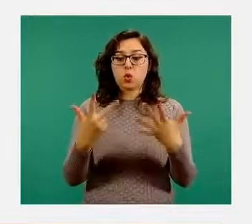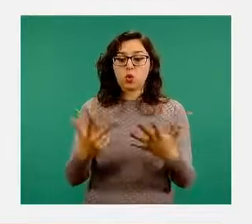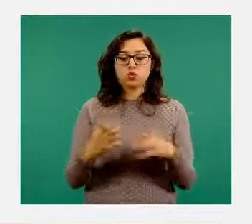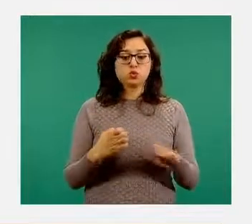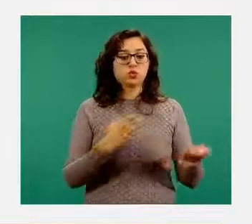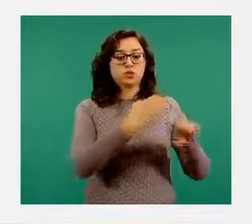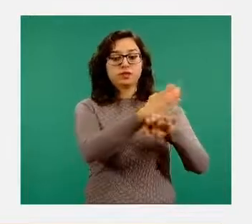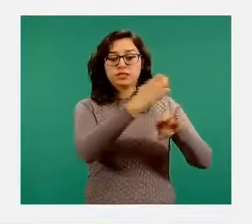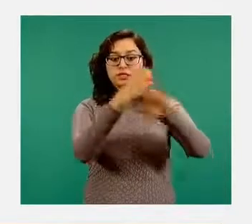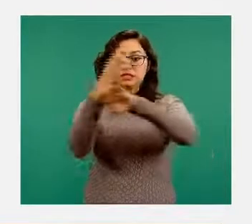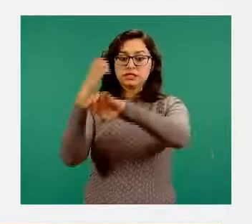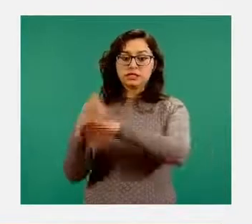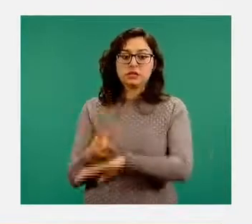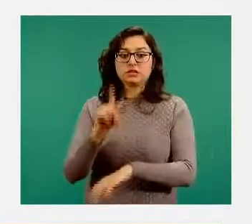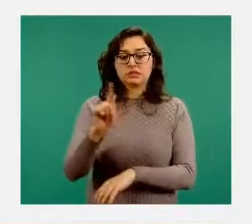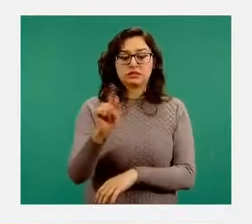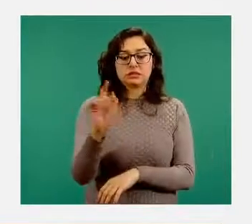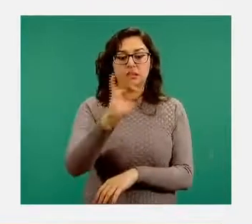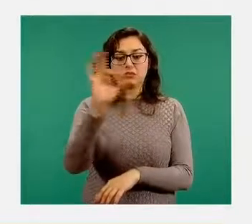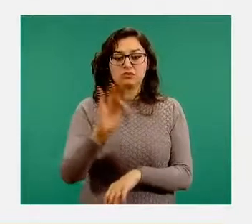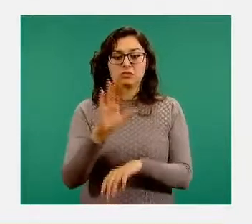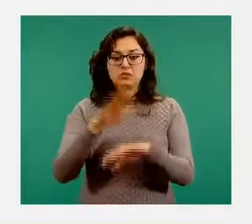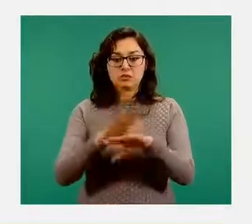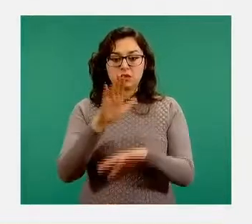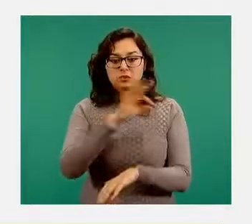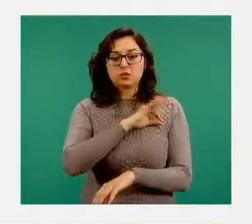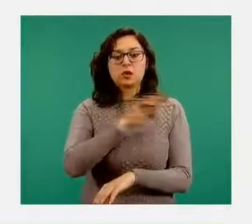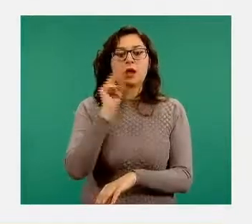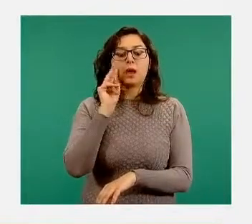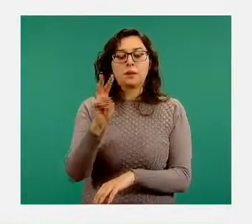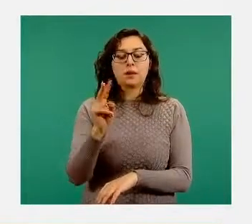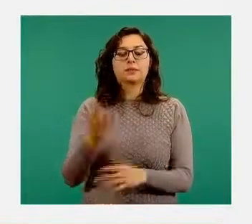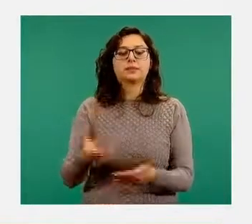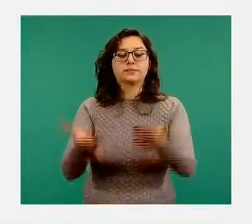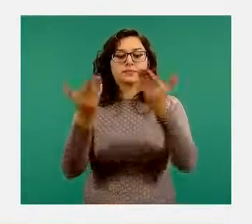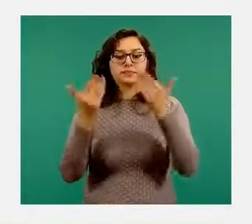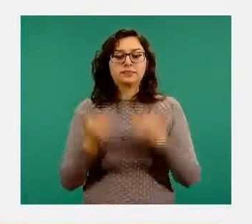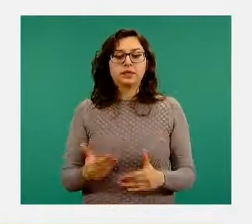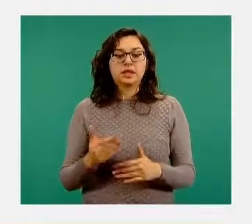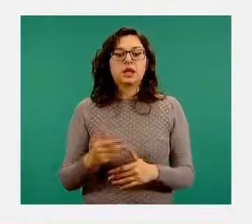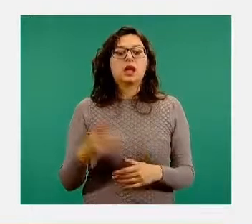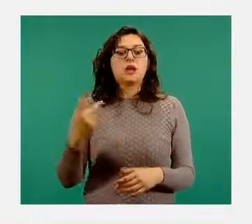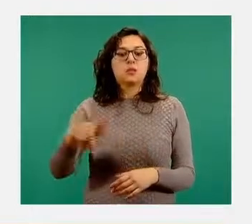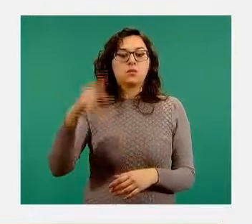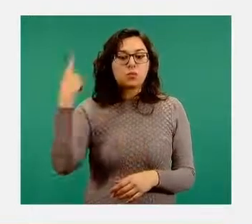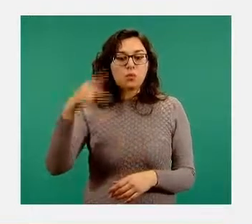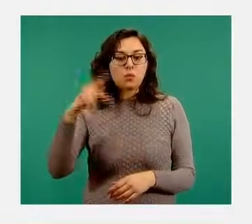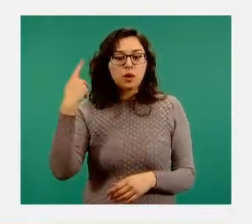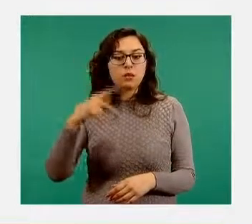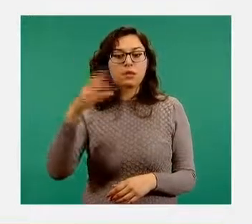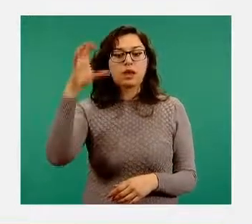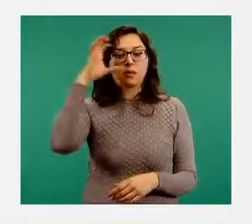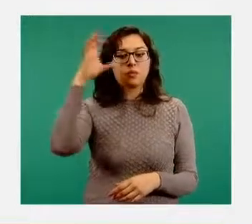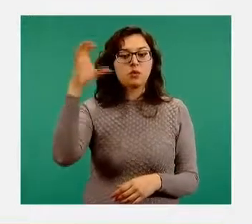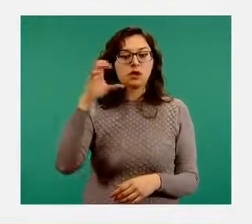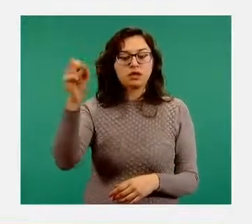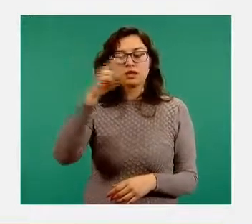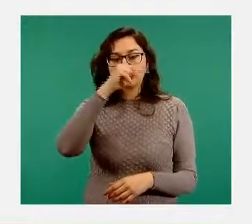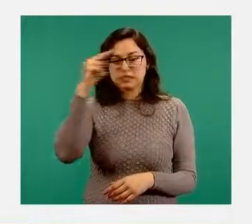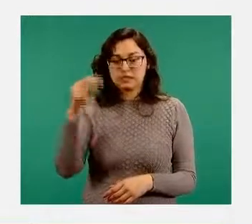están representados en la gráfica, y superando el 70 tenemos a Puebla, a Morelos y a